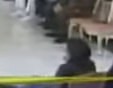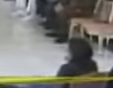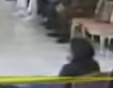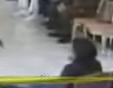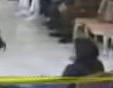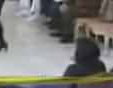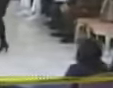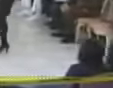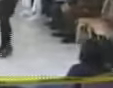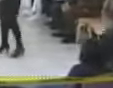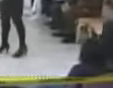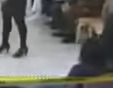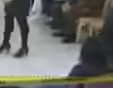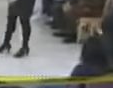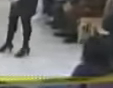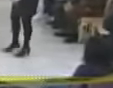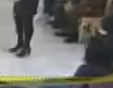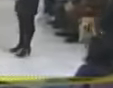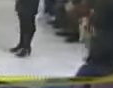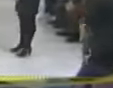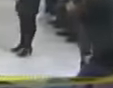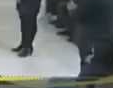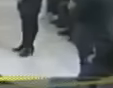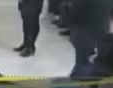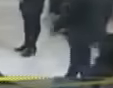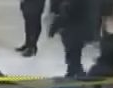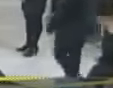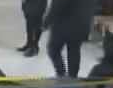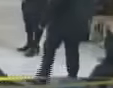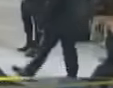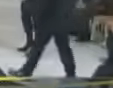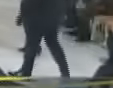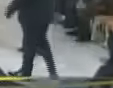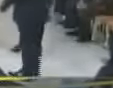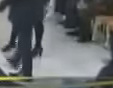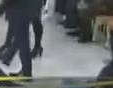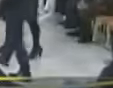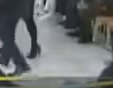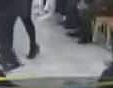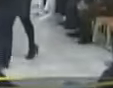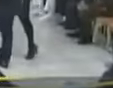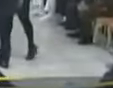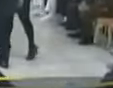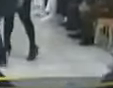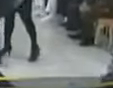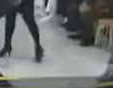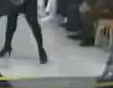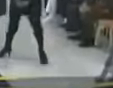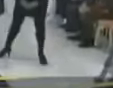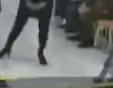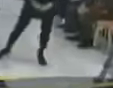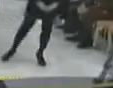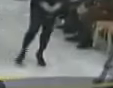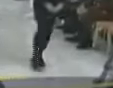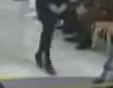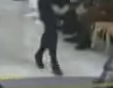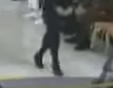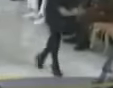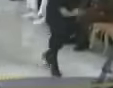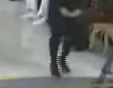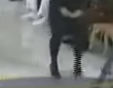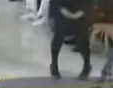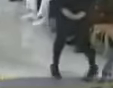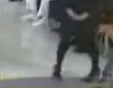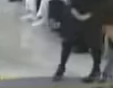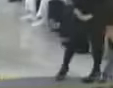Pedro Rafael Tellechea Ruiz, ministro del Poder Popular del Petróleo. Por Trinidad y Tobago, Stuart